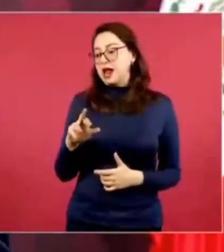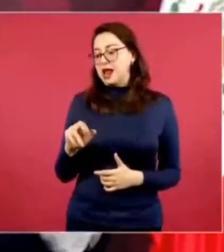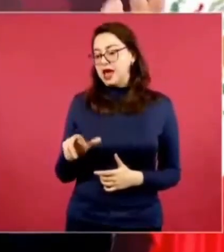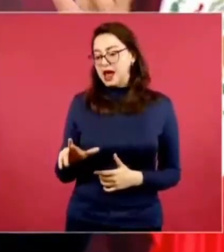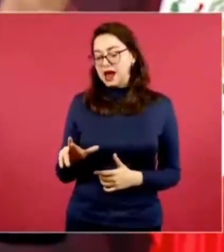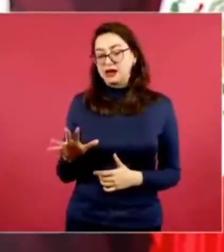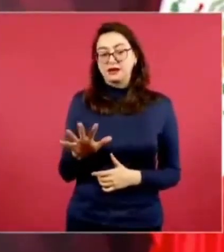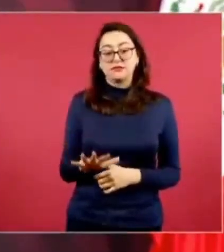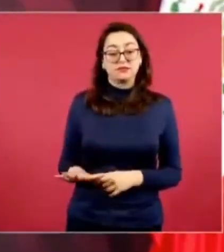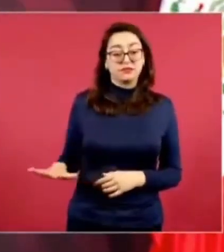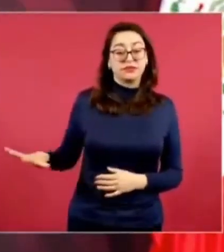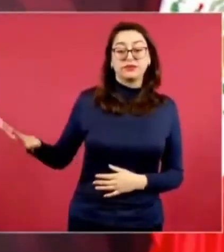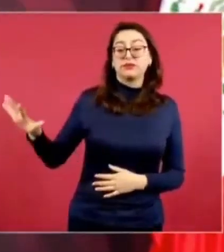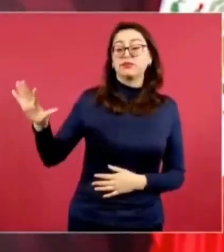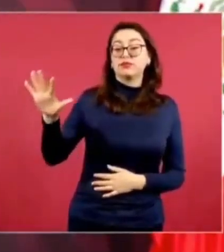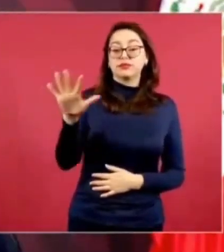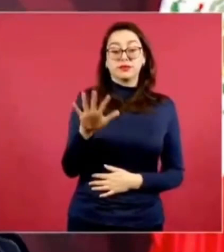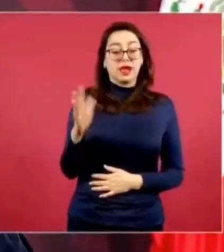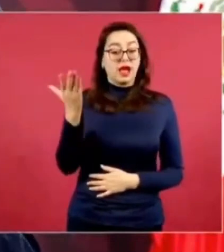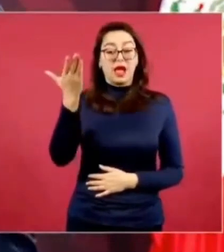todo eso